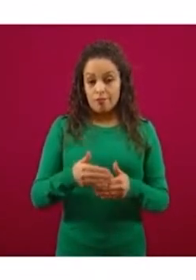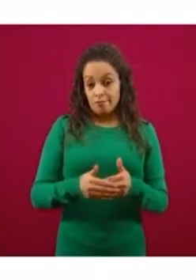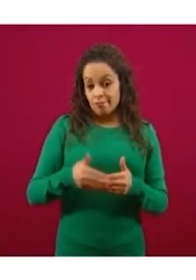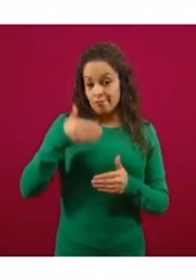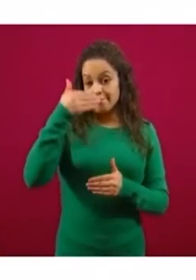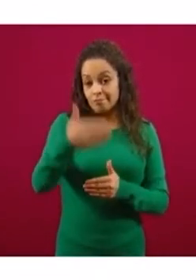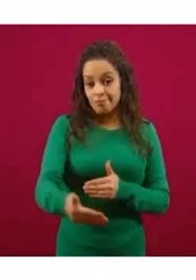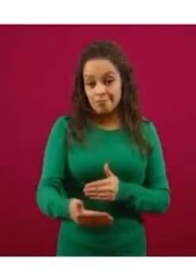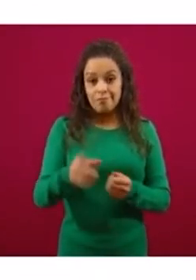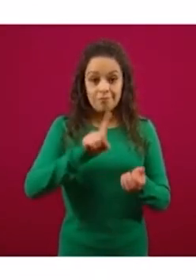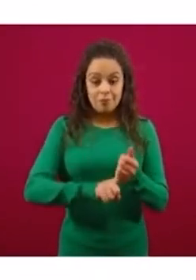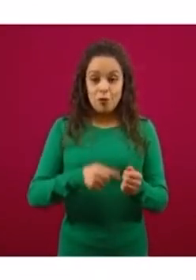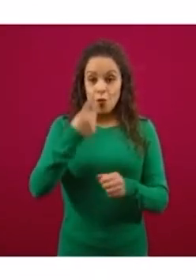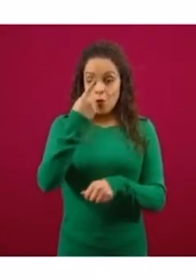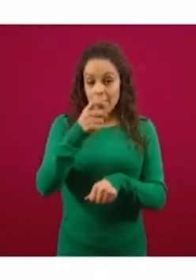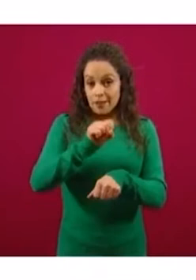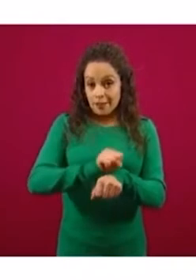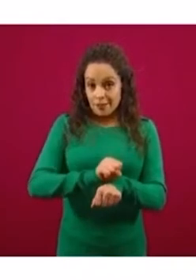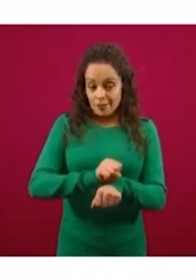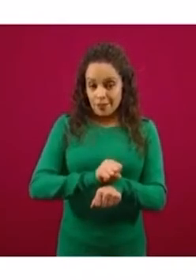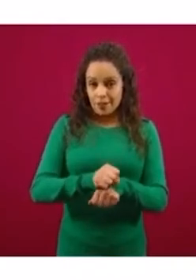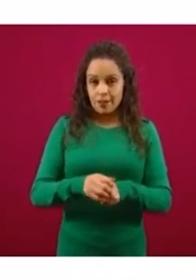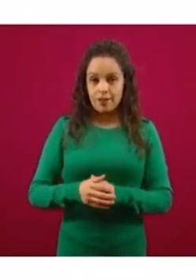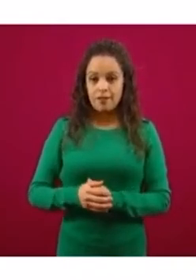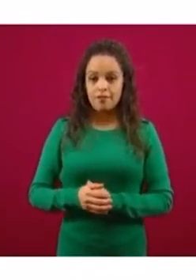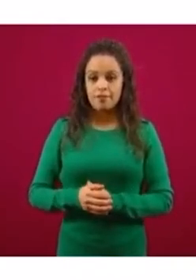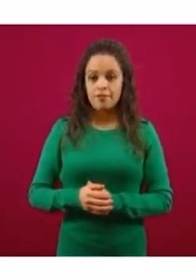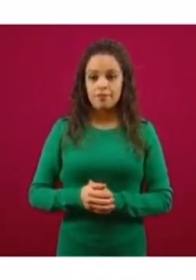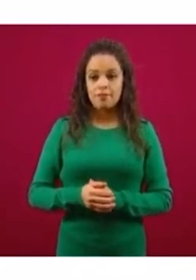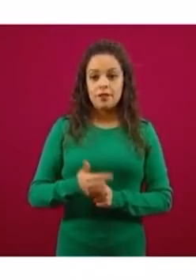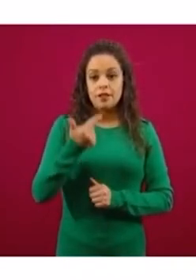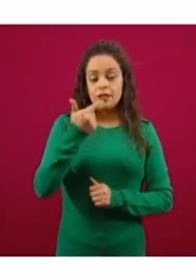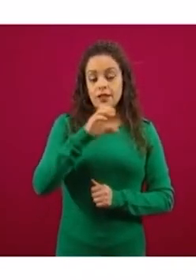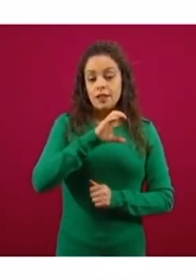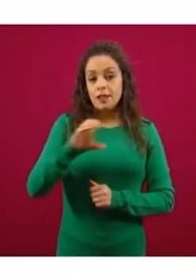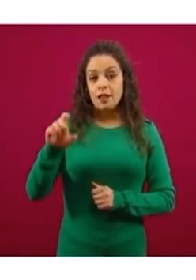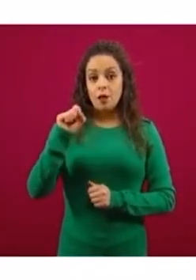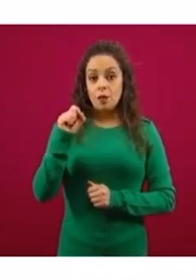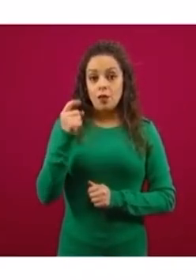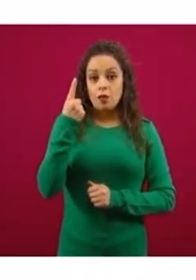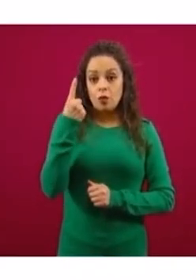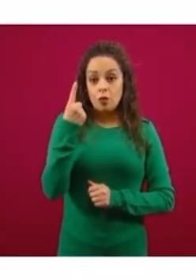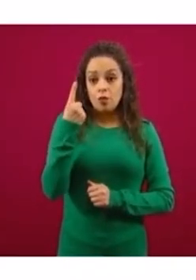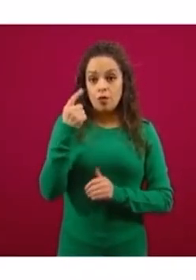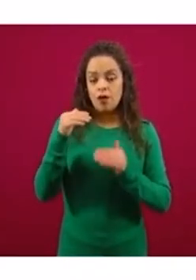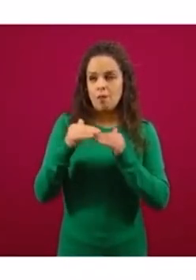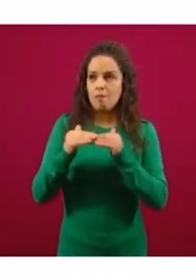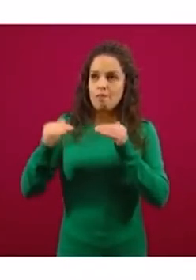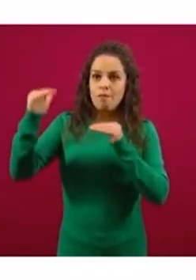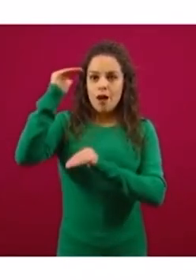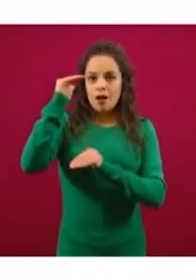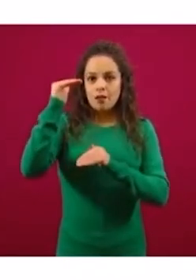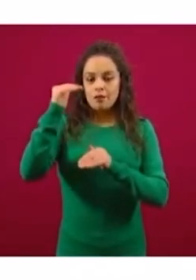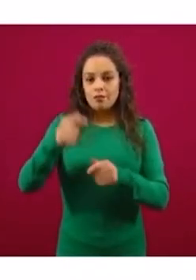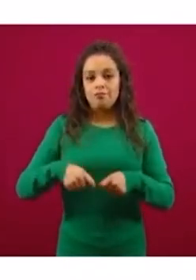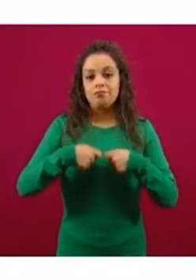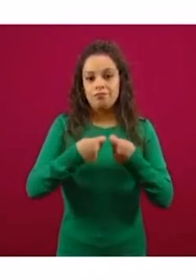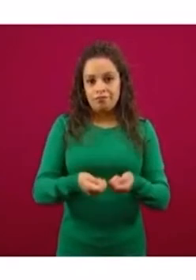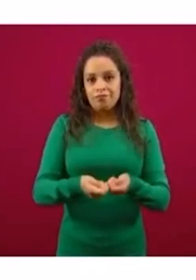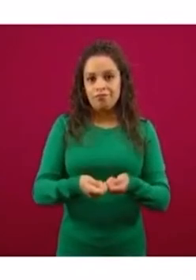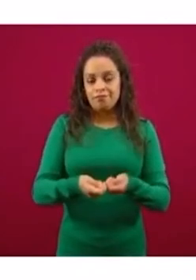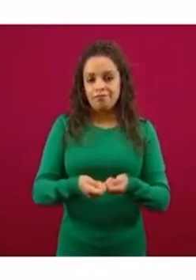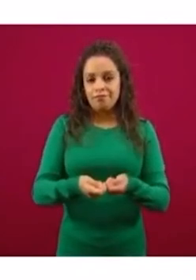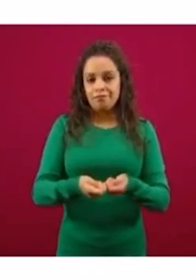ya en más de 721,000 apoyos. Es decir, estas personas ya